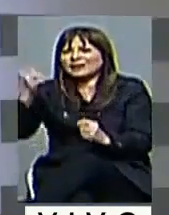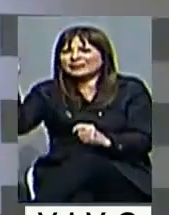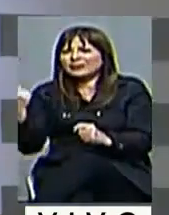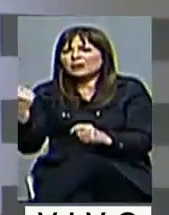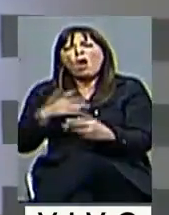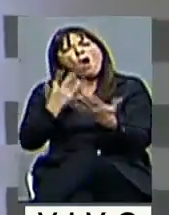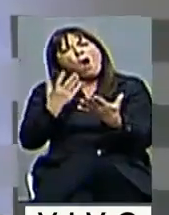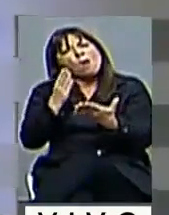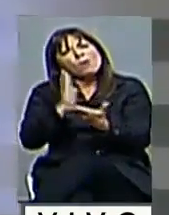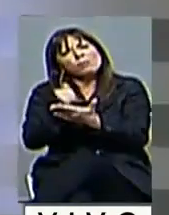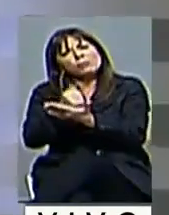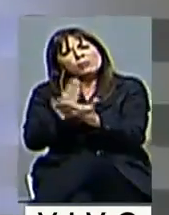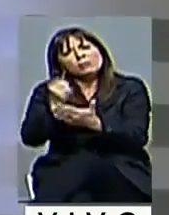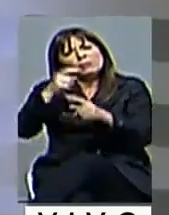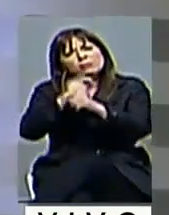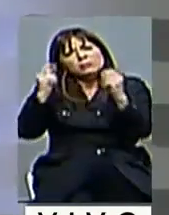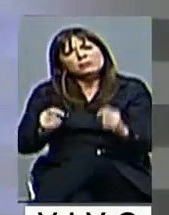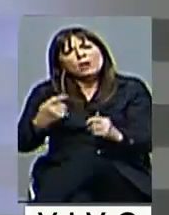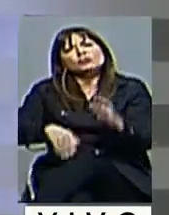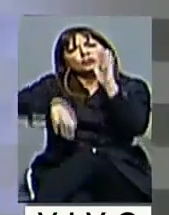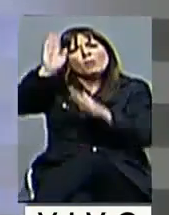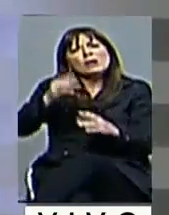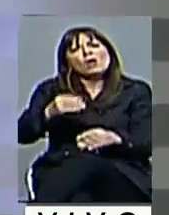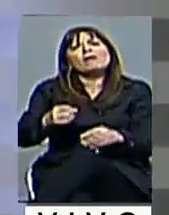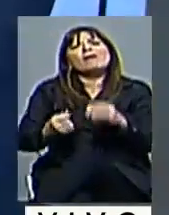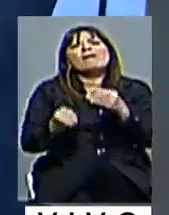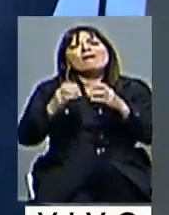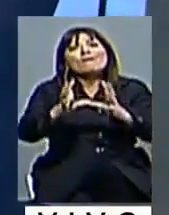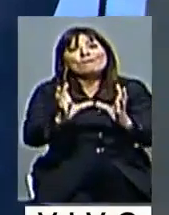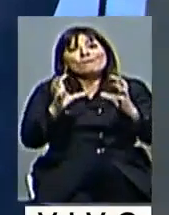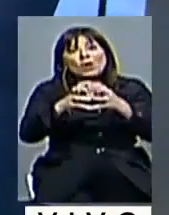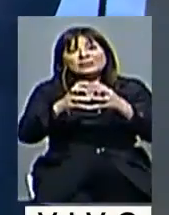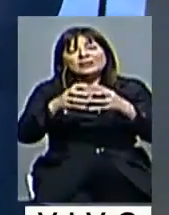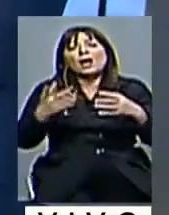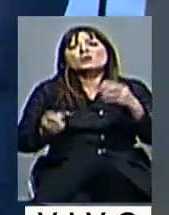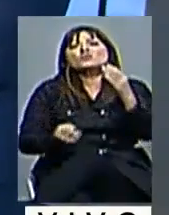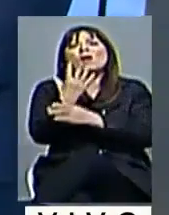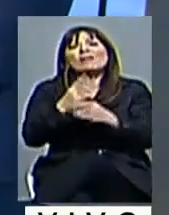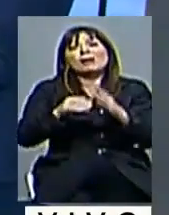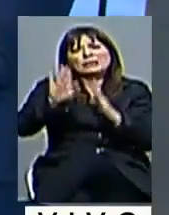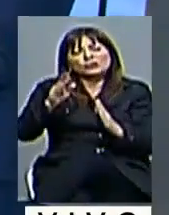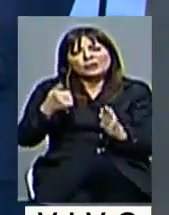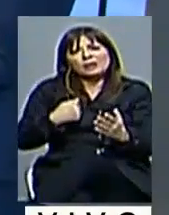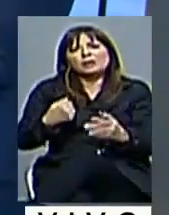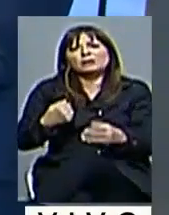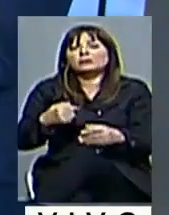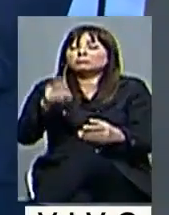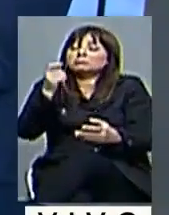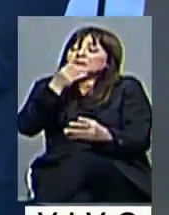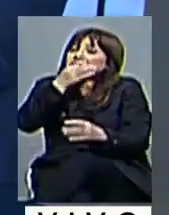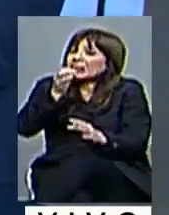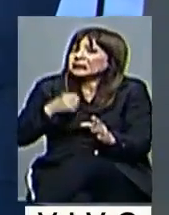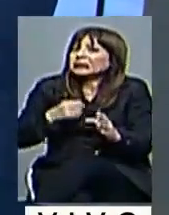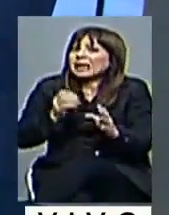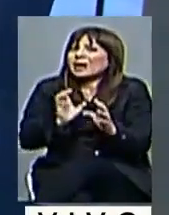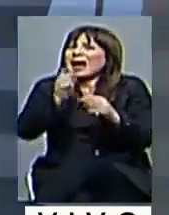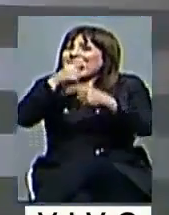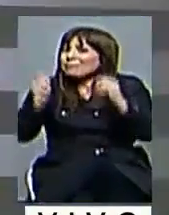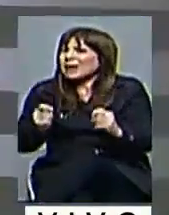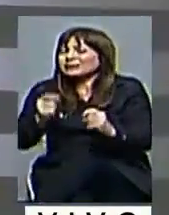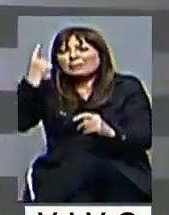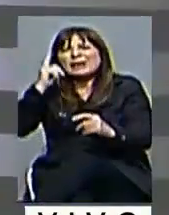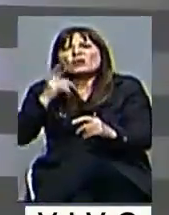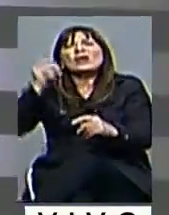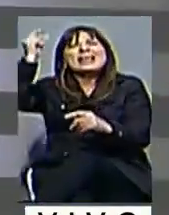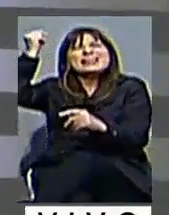estrategia que fue superior a la de fuerza de mayoría? Porque a veces se dice, mira, es la campaña. Pero no solamente la campaña, puede ser la idea,